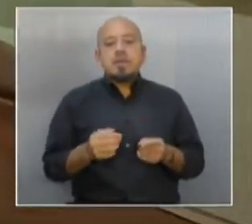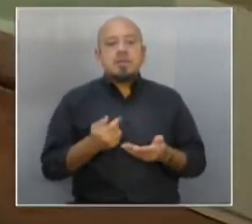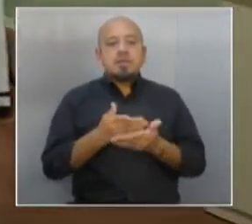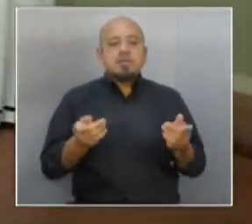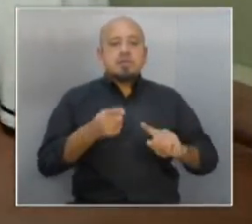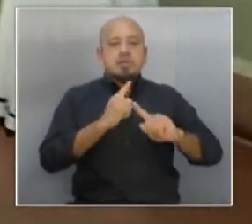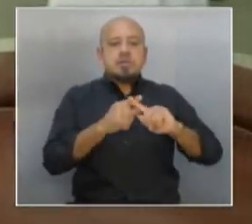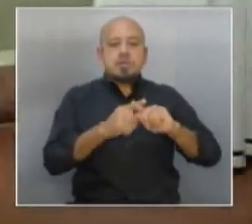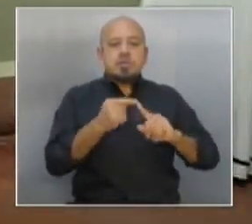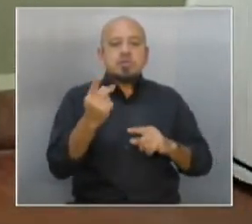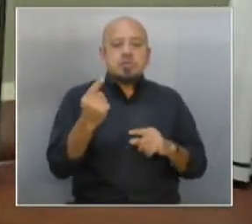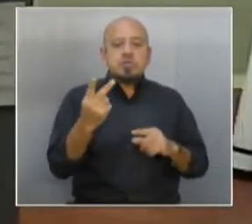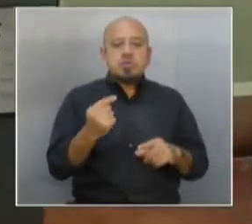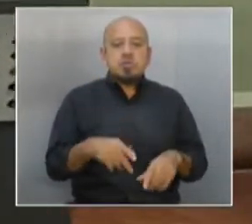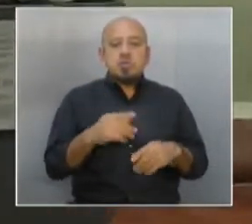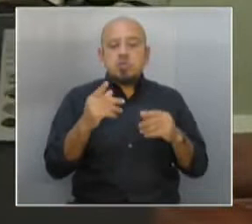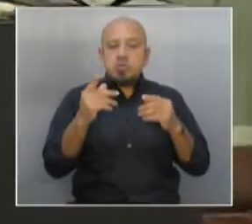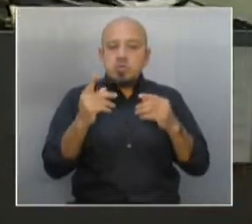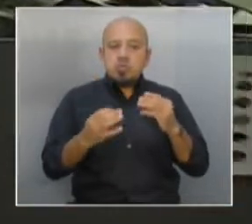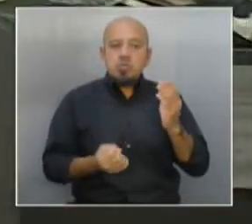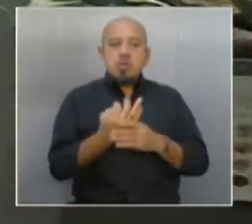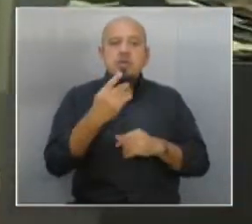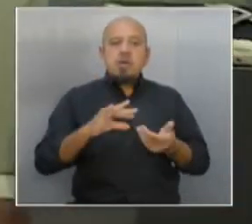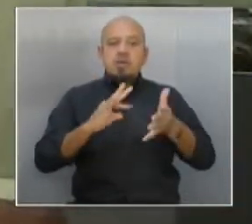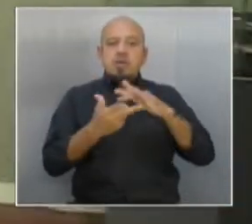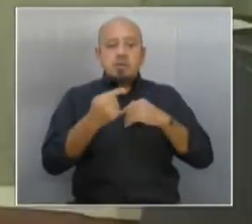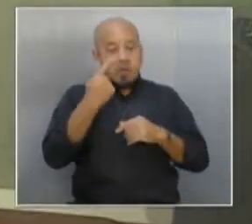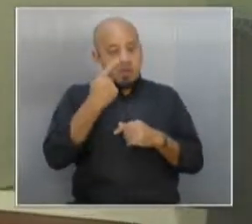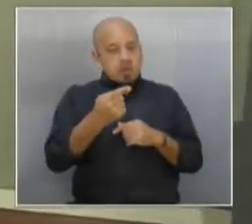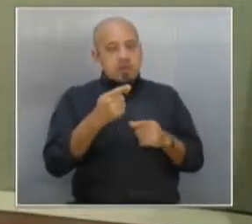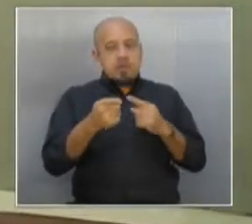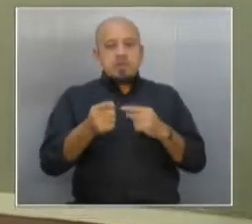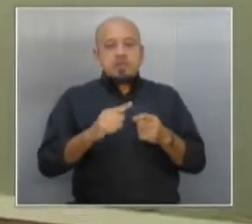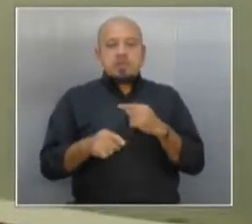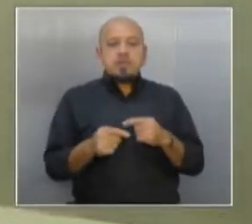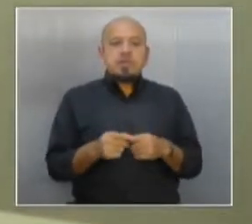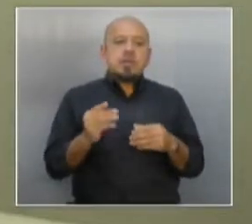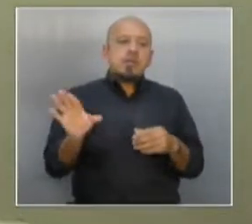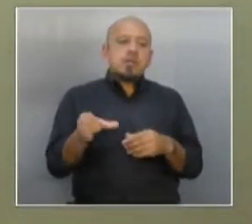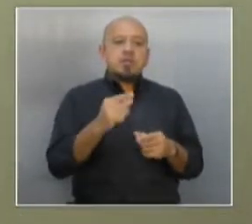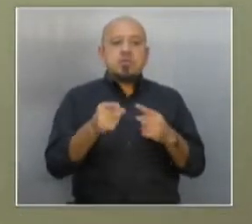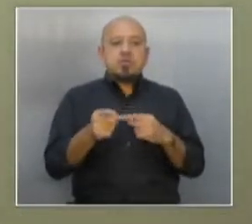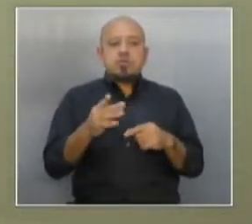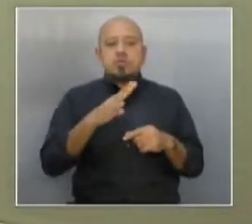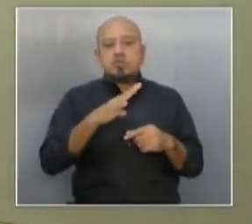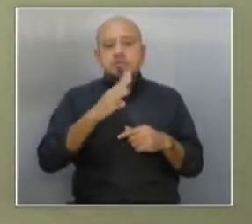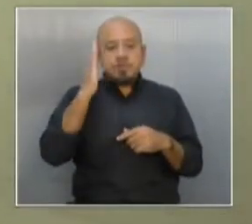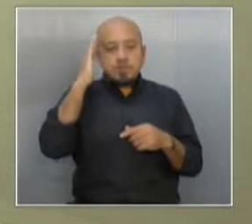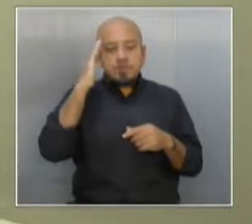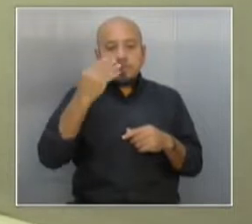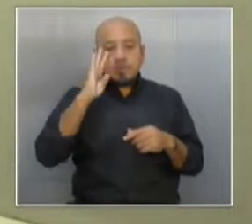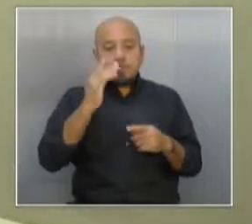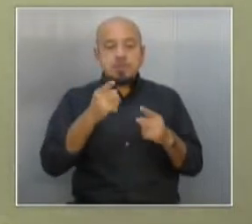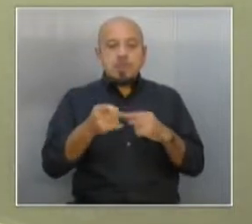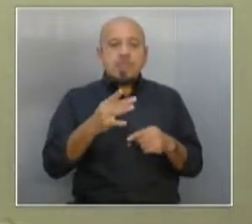siglo XXI con nuevas miradas y con nuevos, digamos, enfoques. O sea, todo el saber, el conocimiento que